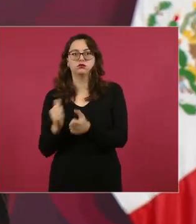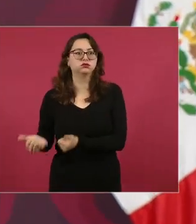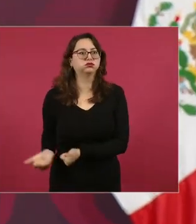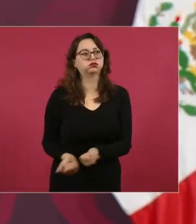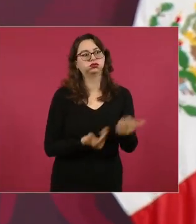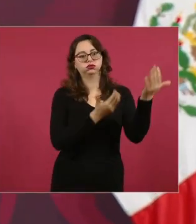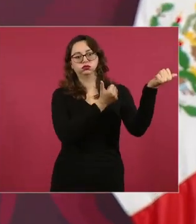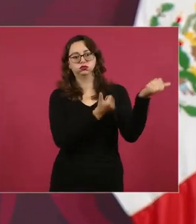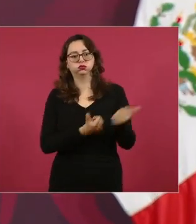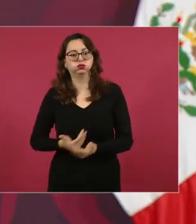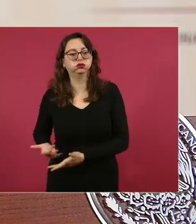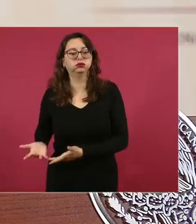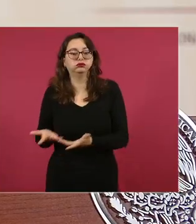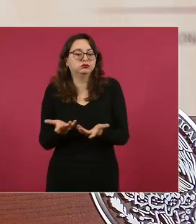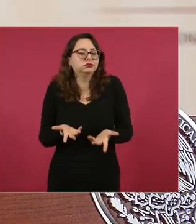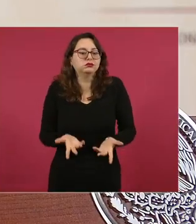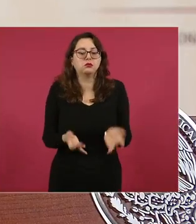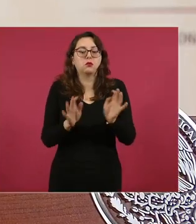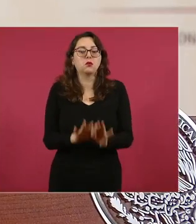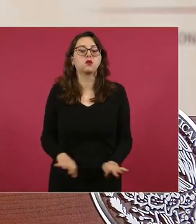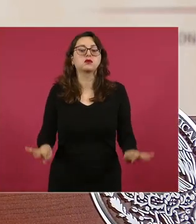pero